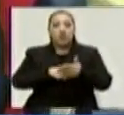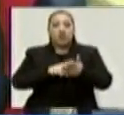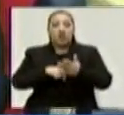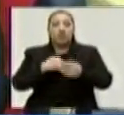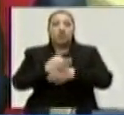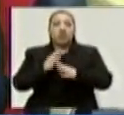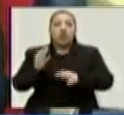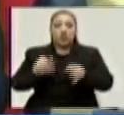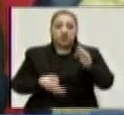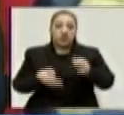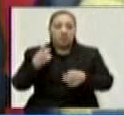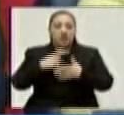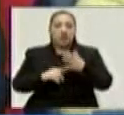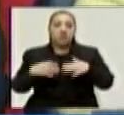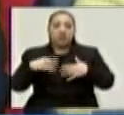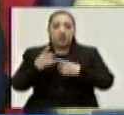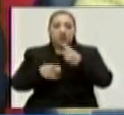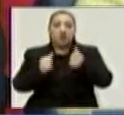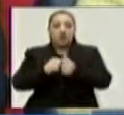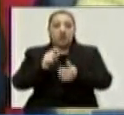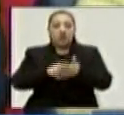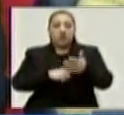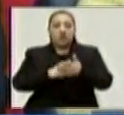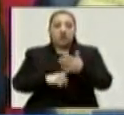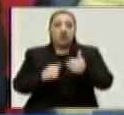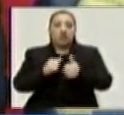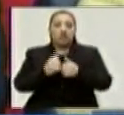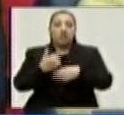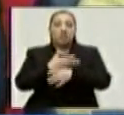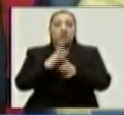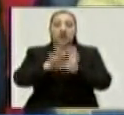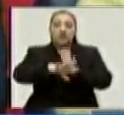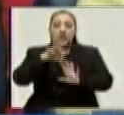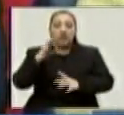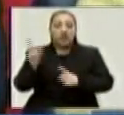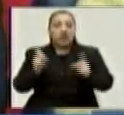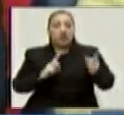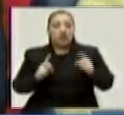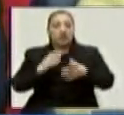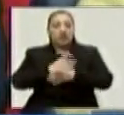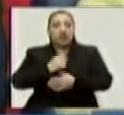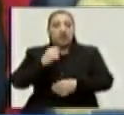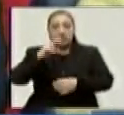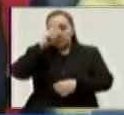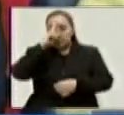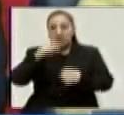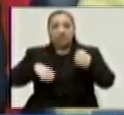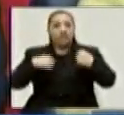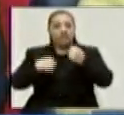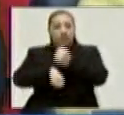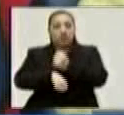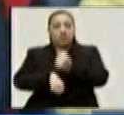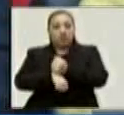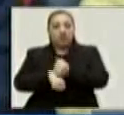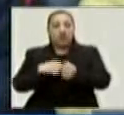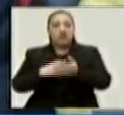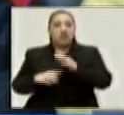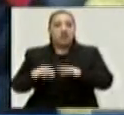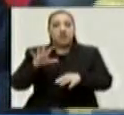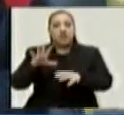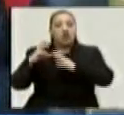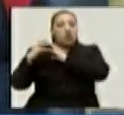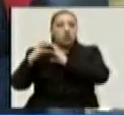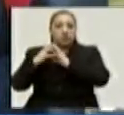acto jurídico para que se declare la nulidad del acto de elección del directorio de la Federación Peruana de Fútbol, realizado el